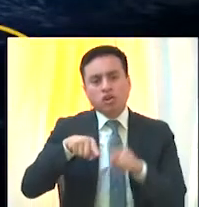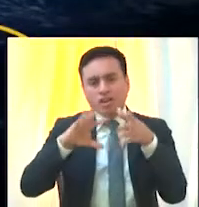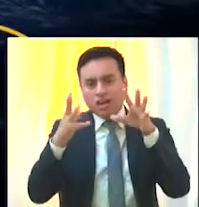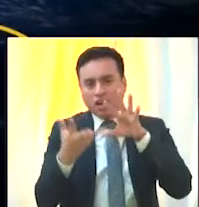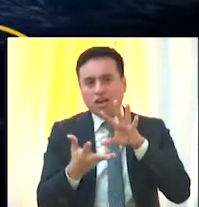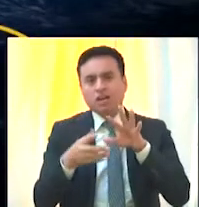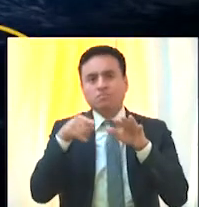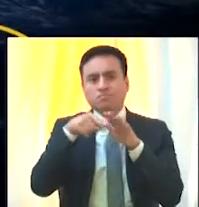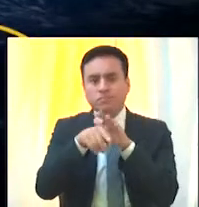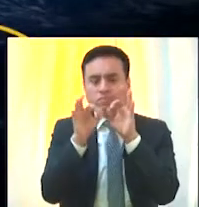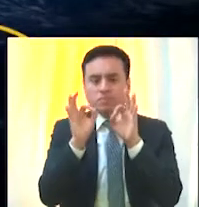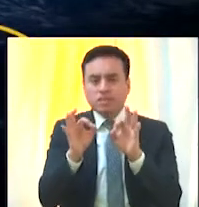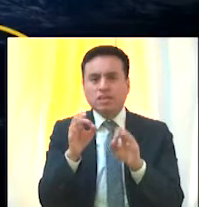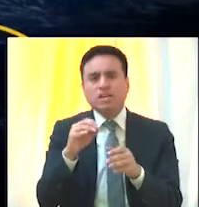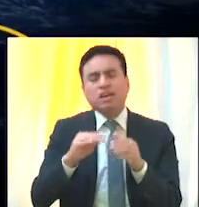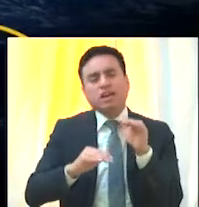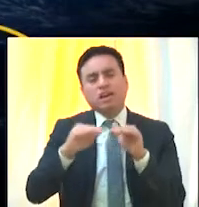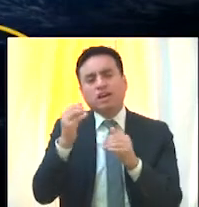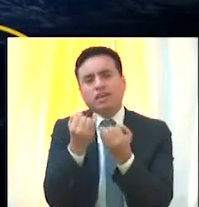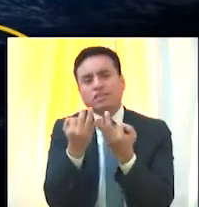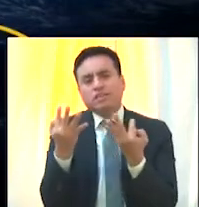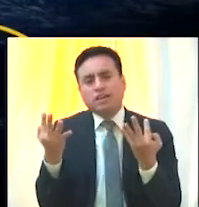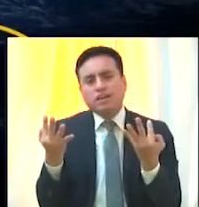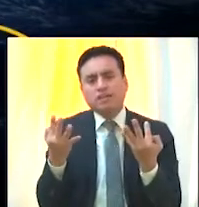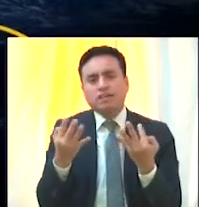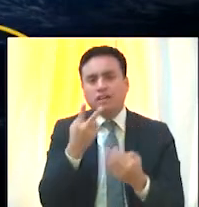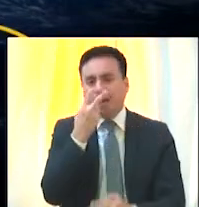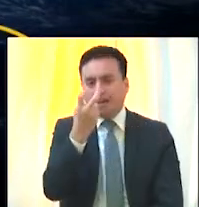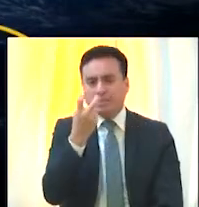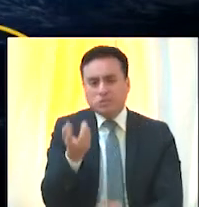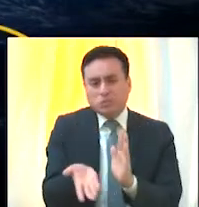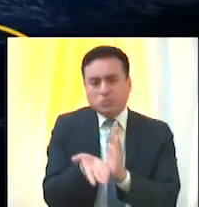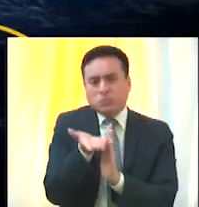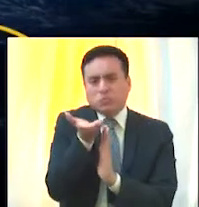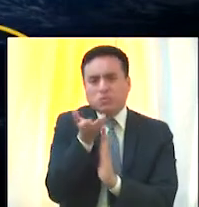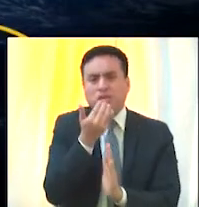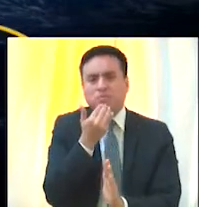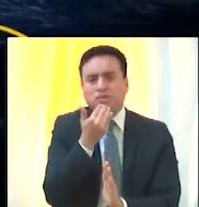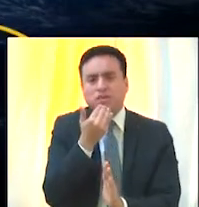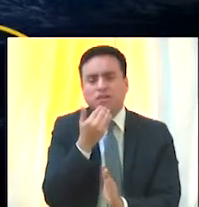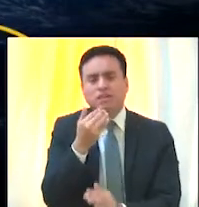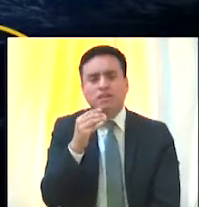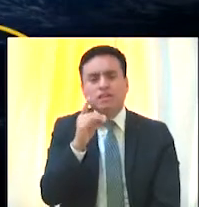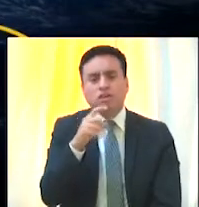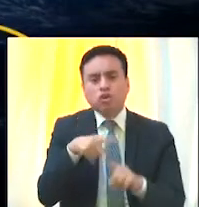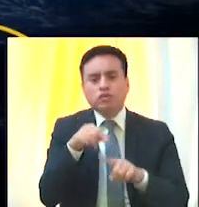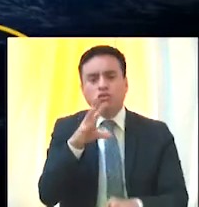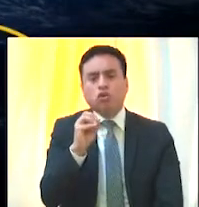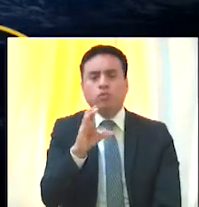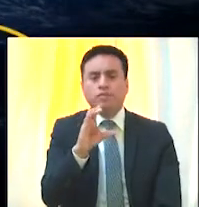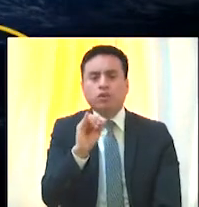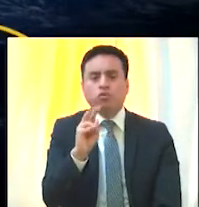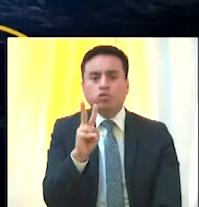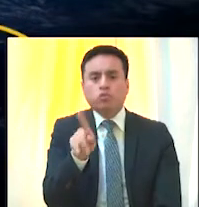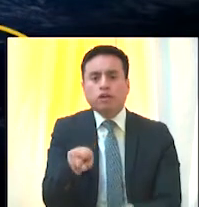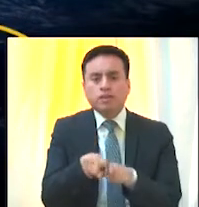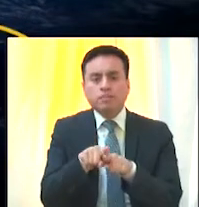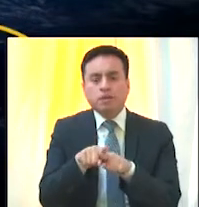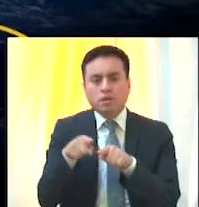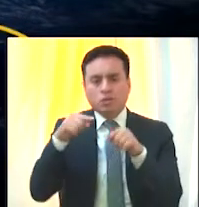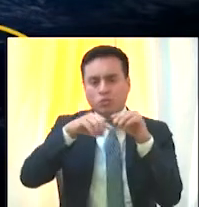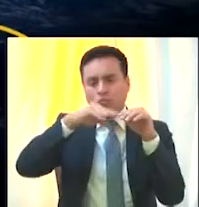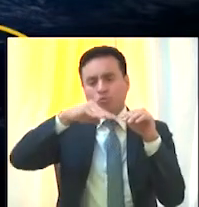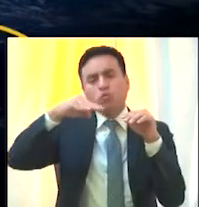mediados esencialmente por la cantidad de gases con efecto invernadero, el más notable, el dióxido de carbono o el CO2, el cual también ha